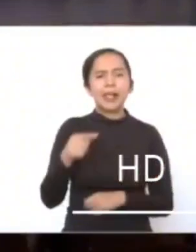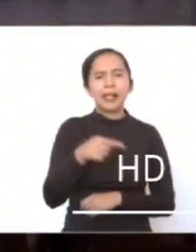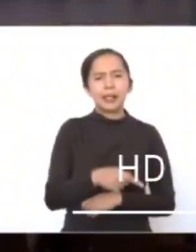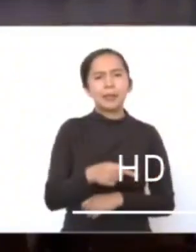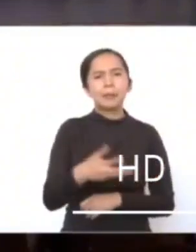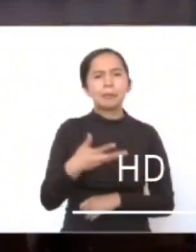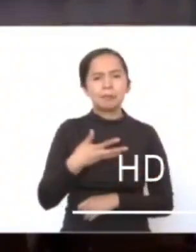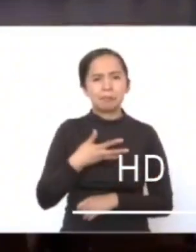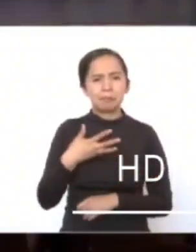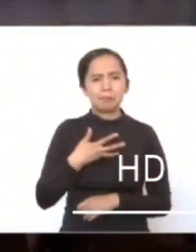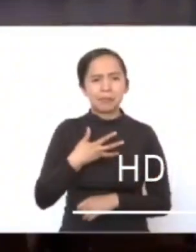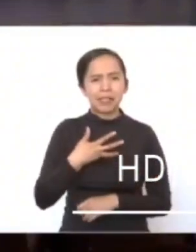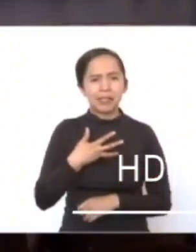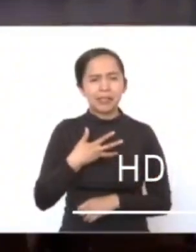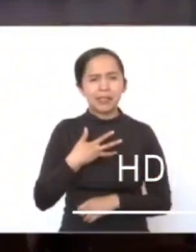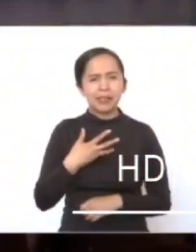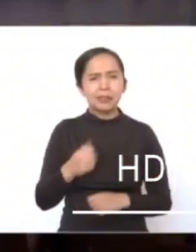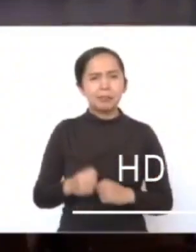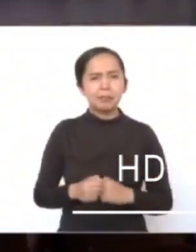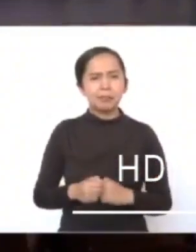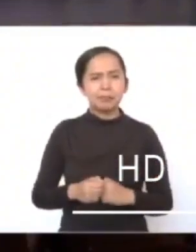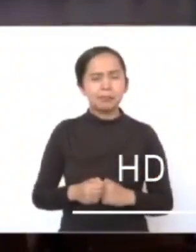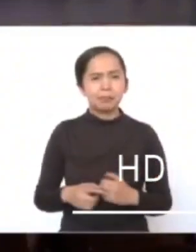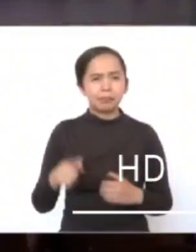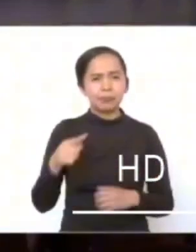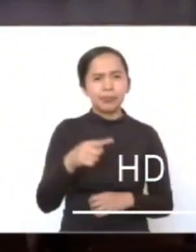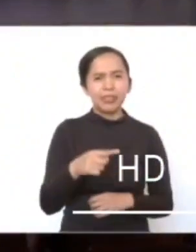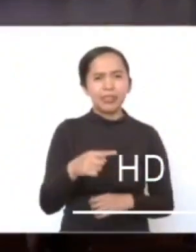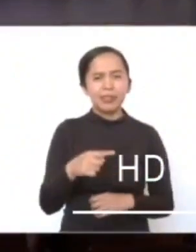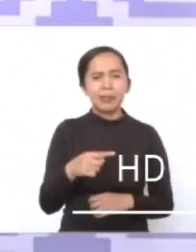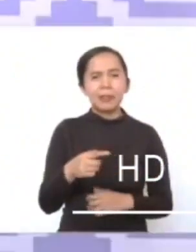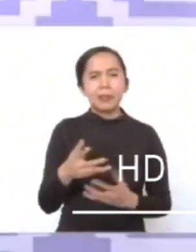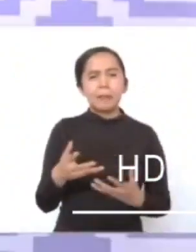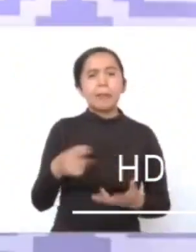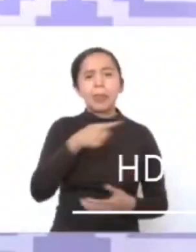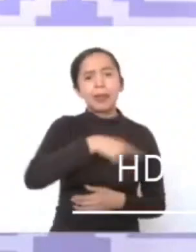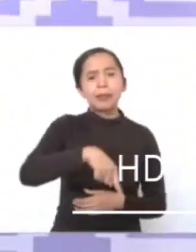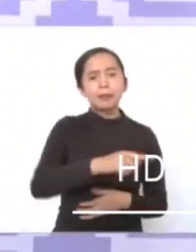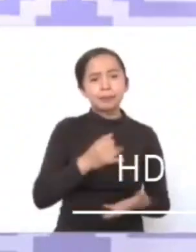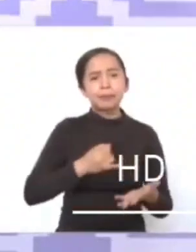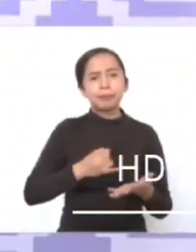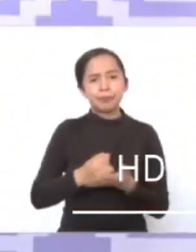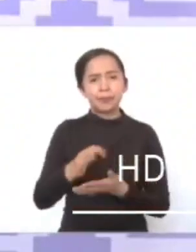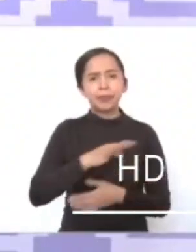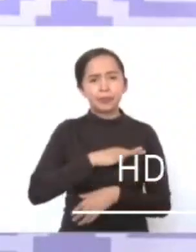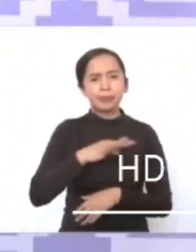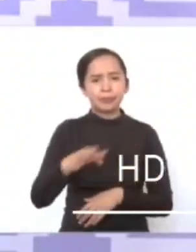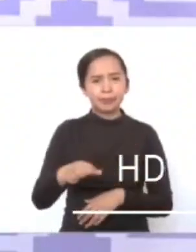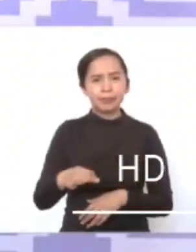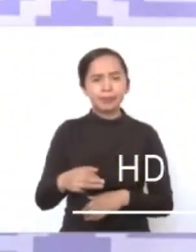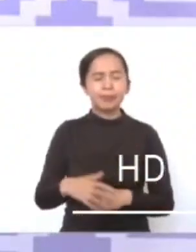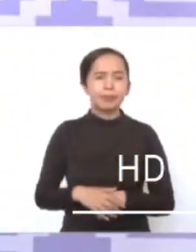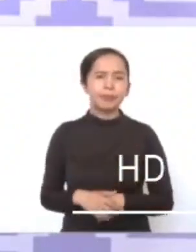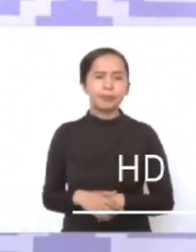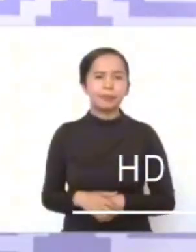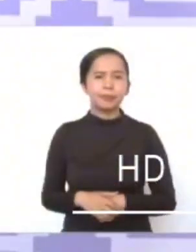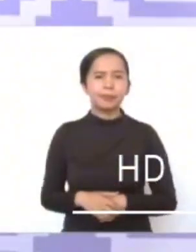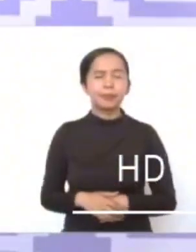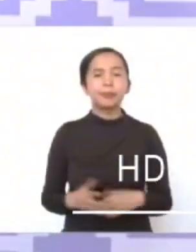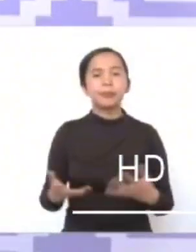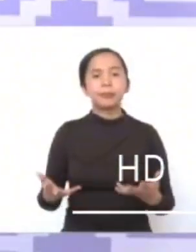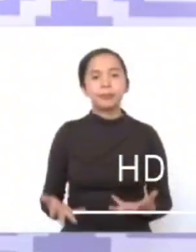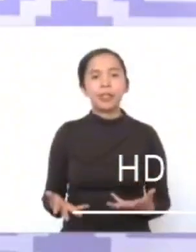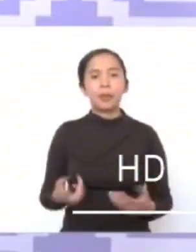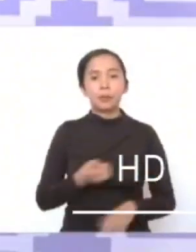capacidades y potencialidades, así como su autonomía para decidir y dirigir sus caminos. Por